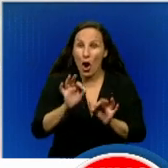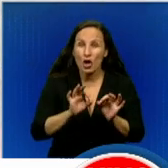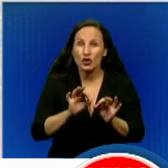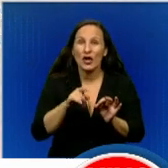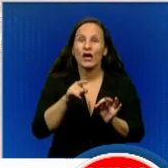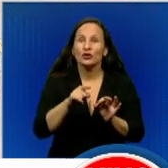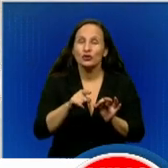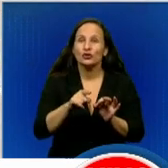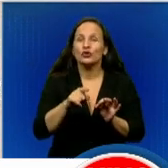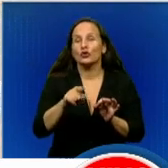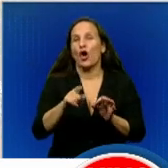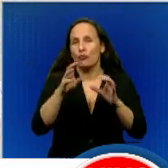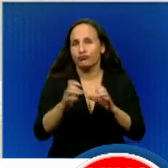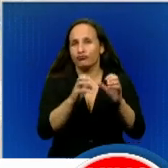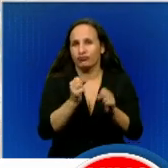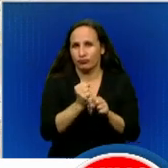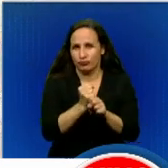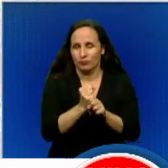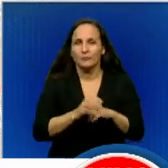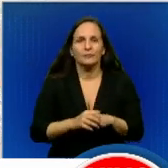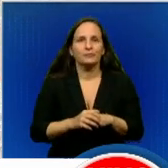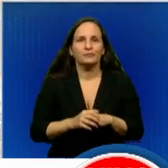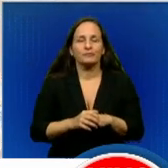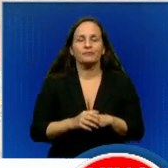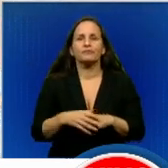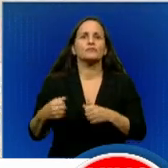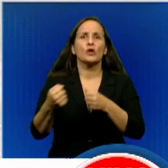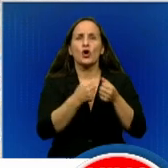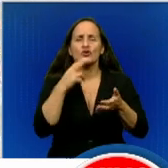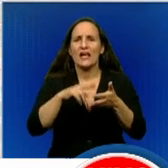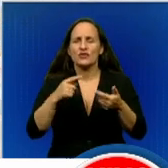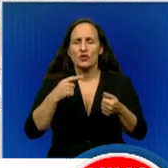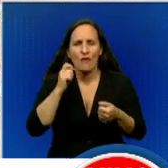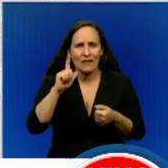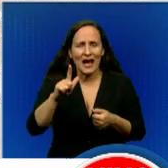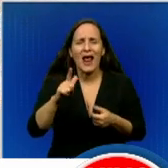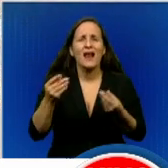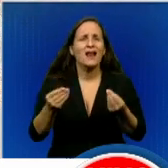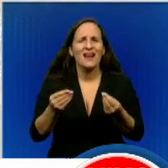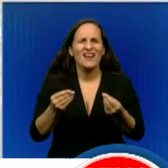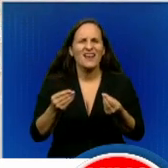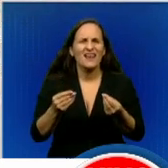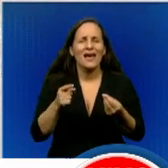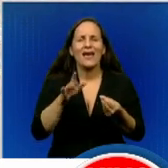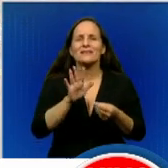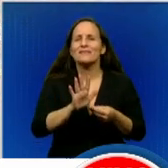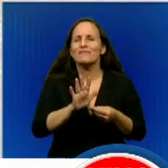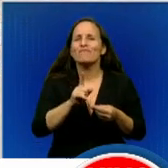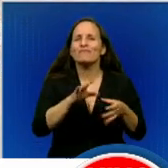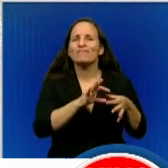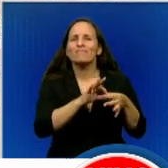el tratamiento el consenso fiscal es una extensión de